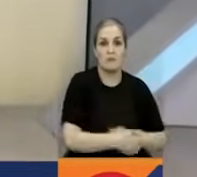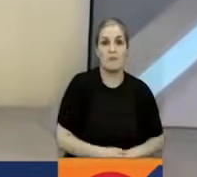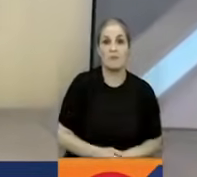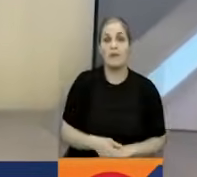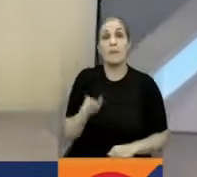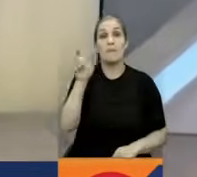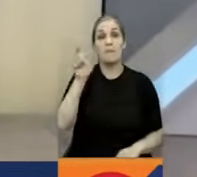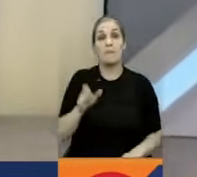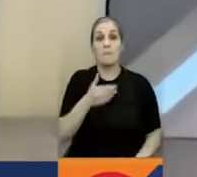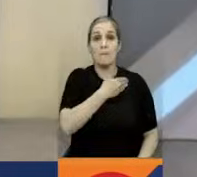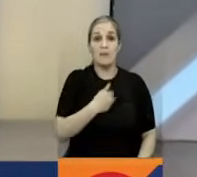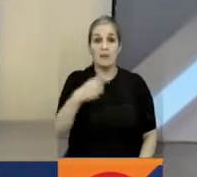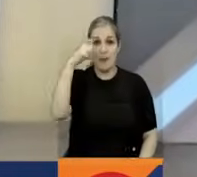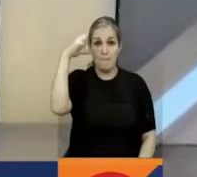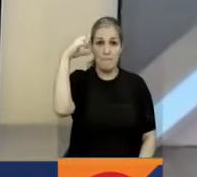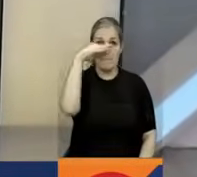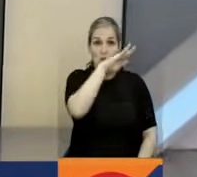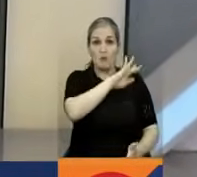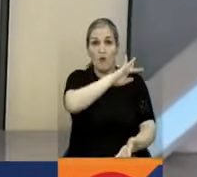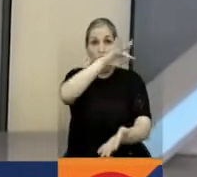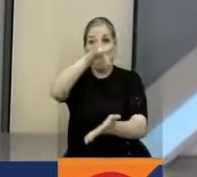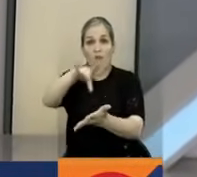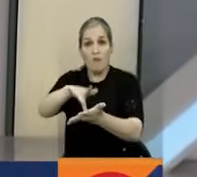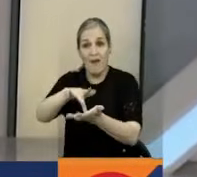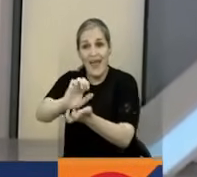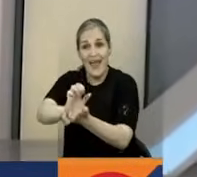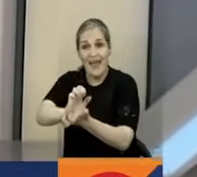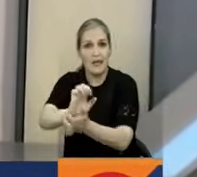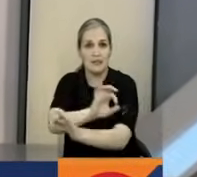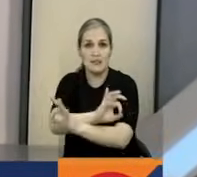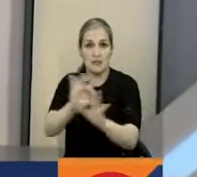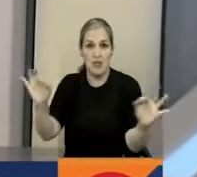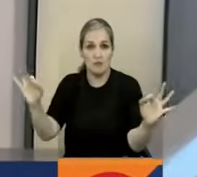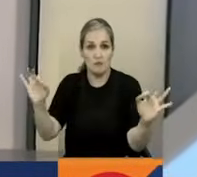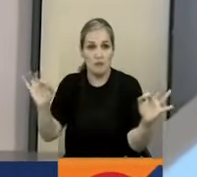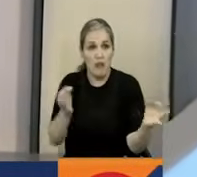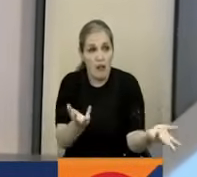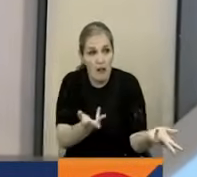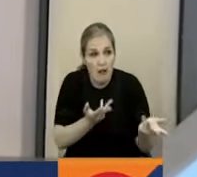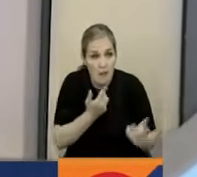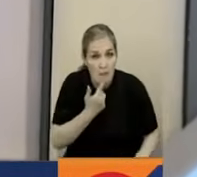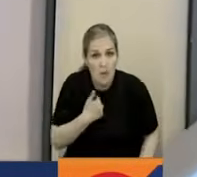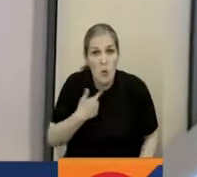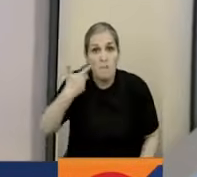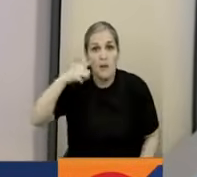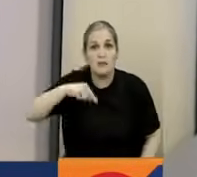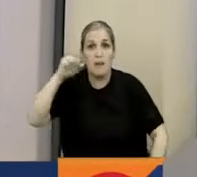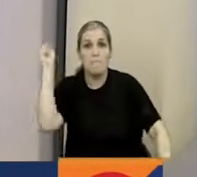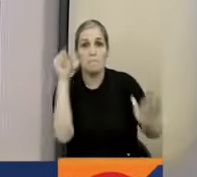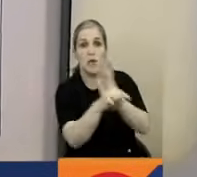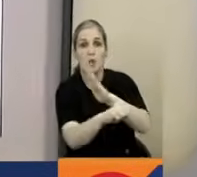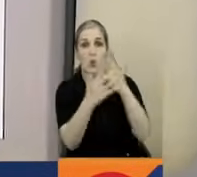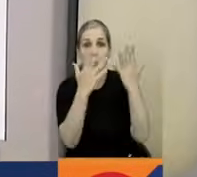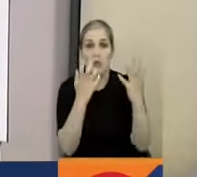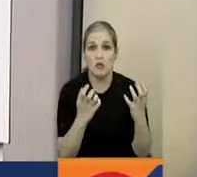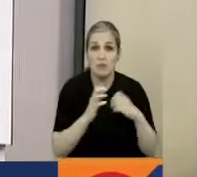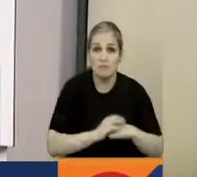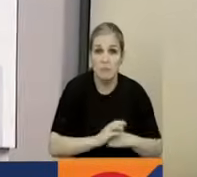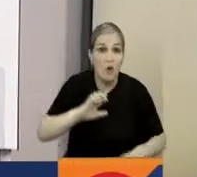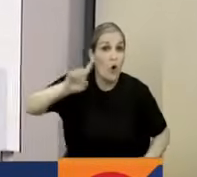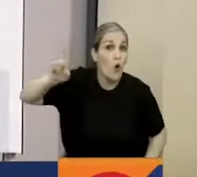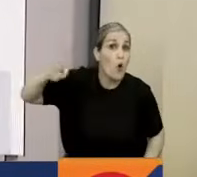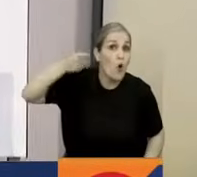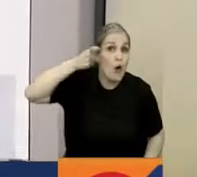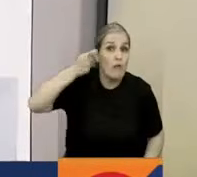cafetero. La campaña en un comunicado dice que está amenazado de muerte. El gobierno dijo que, aunque no hay evidencias,